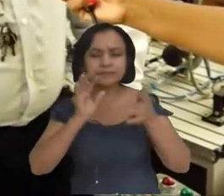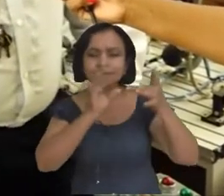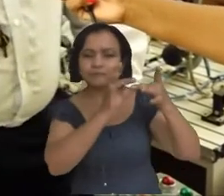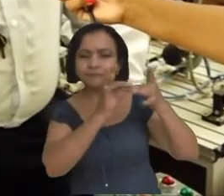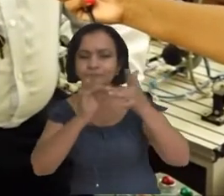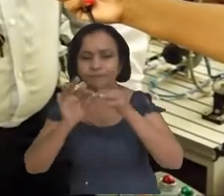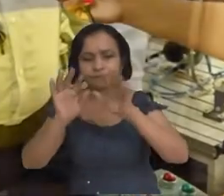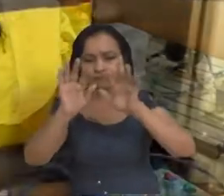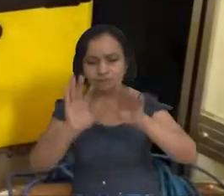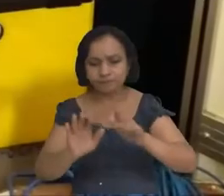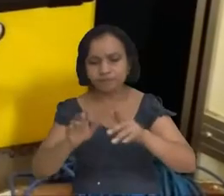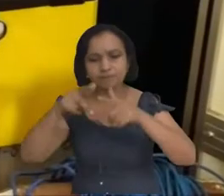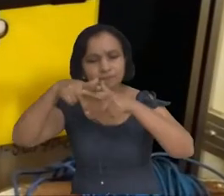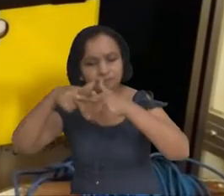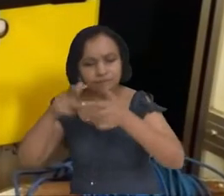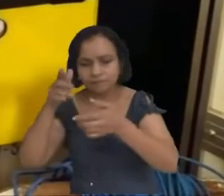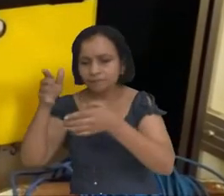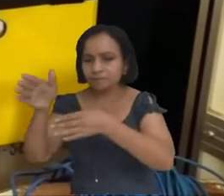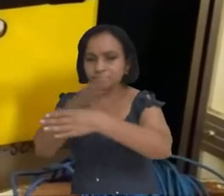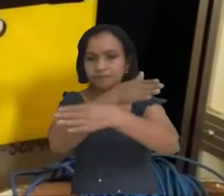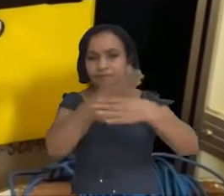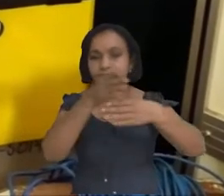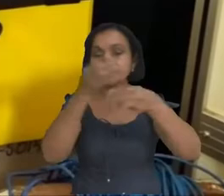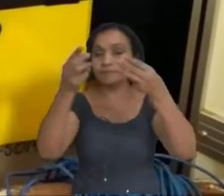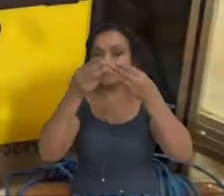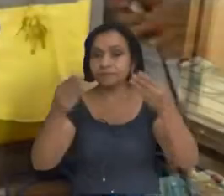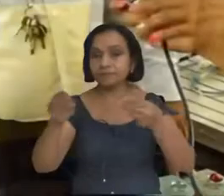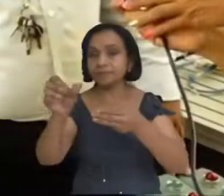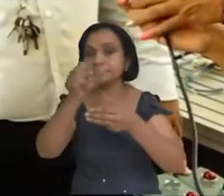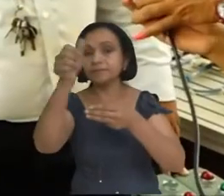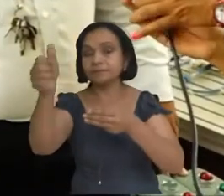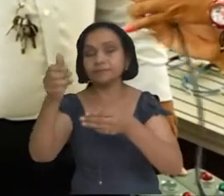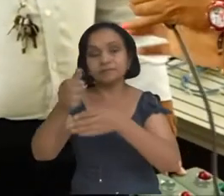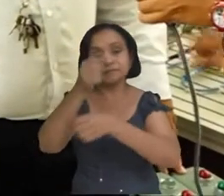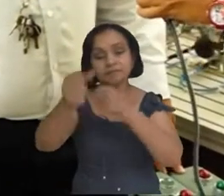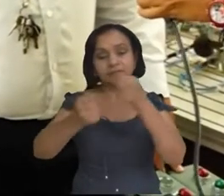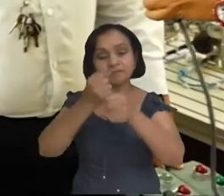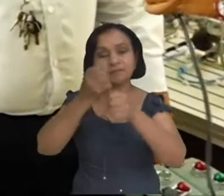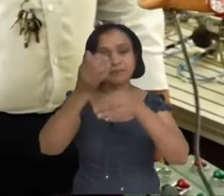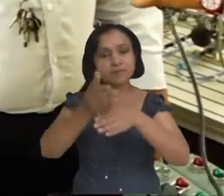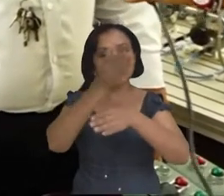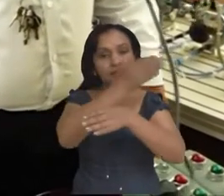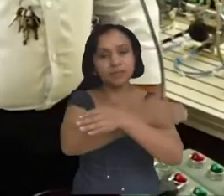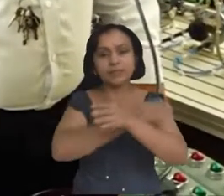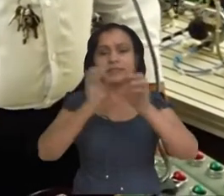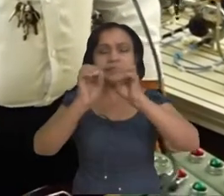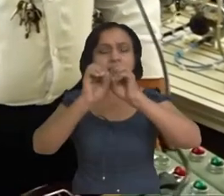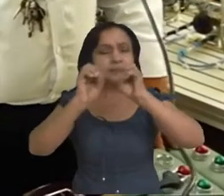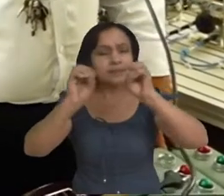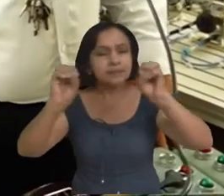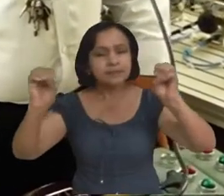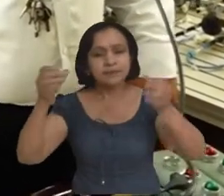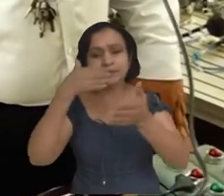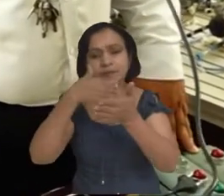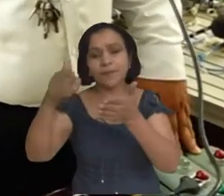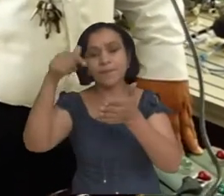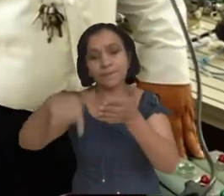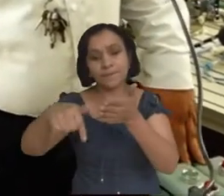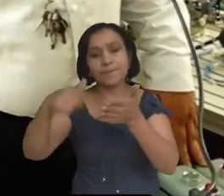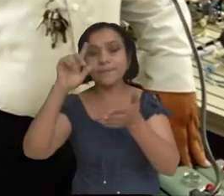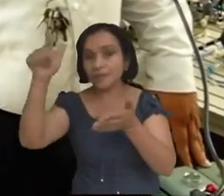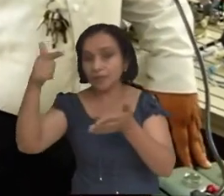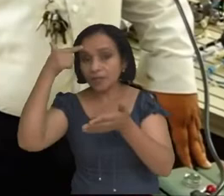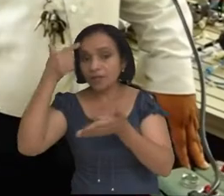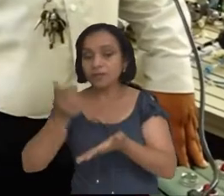de competencia a nivel internacional. En otras instancias, en otra época, donde no existía la facilidad que hoy brinda este